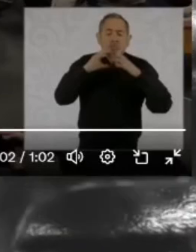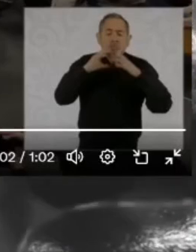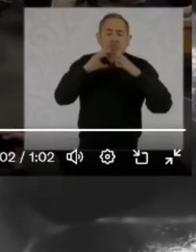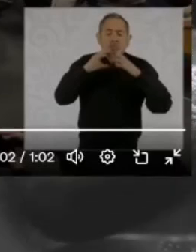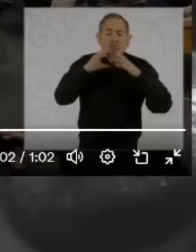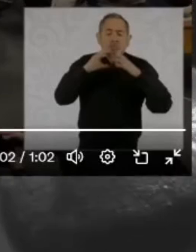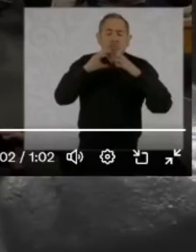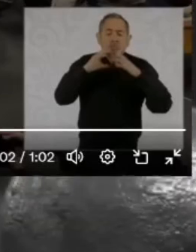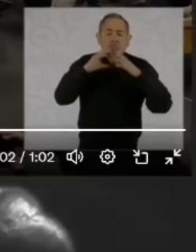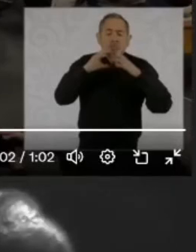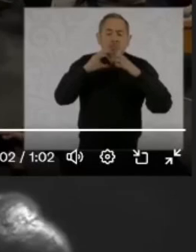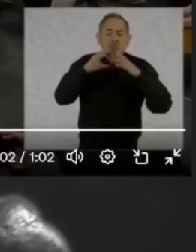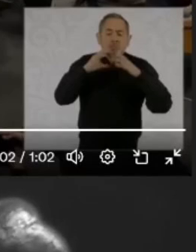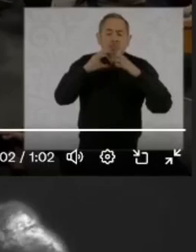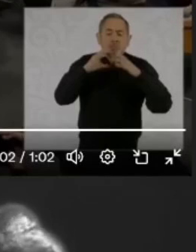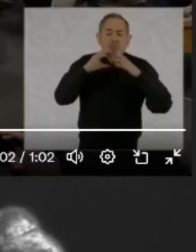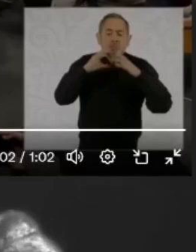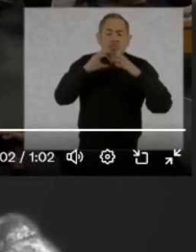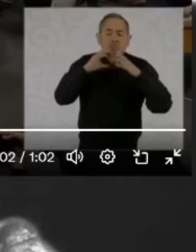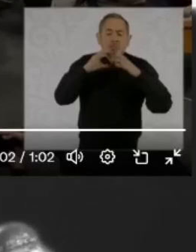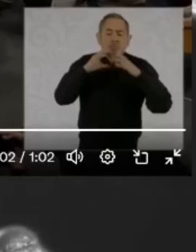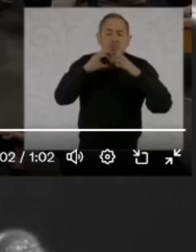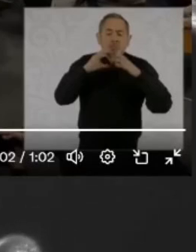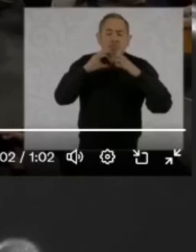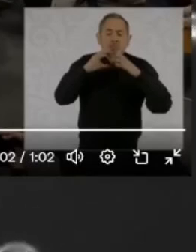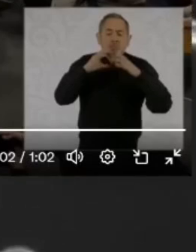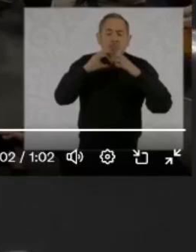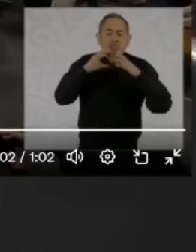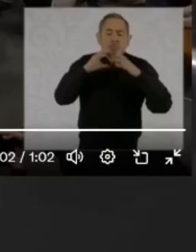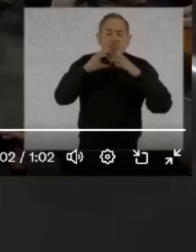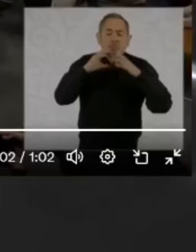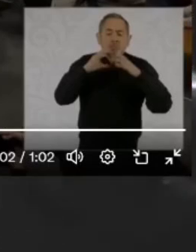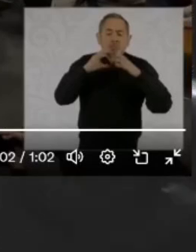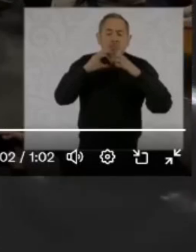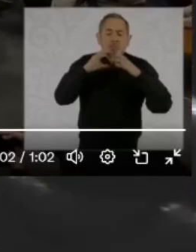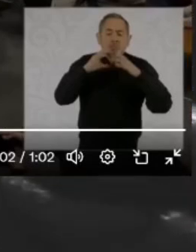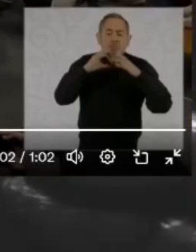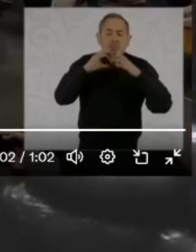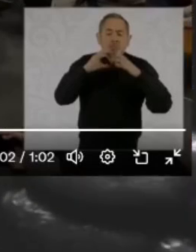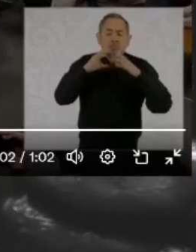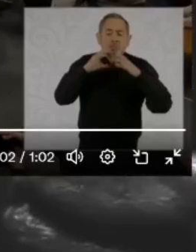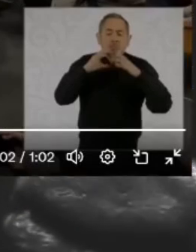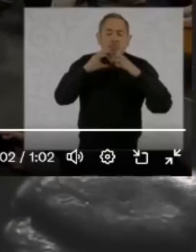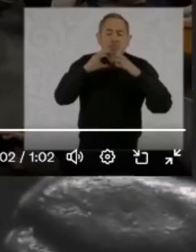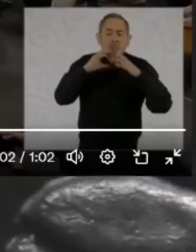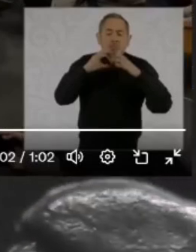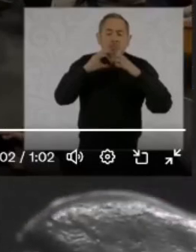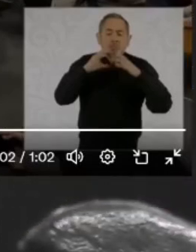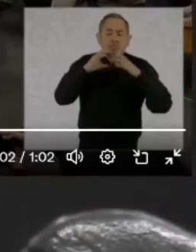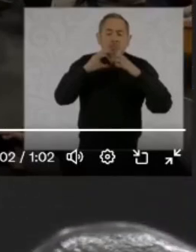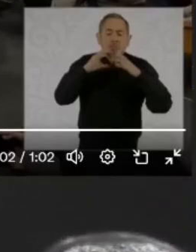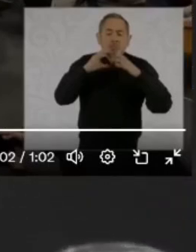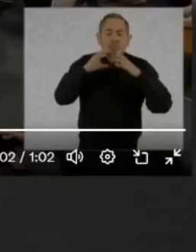tienes moto, pero ahí entre callecitas se puede llegar mucho más rápido